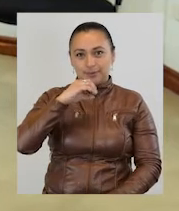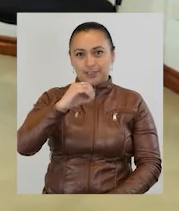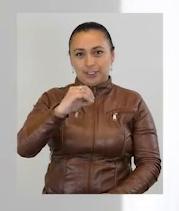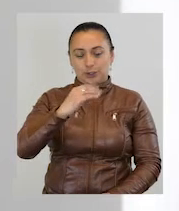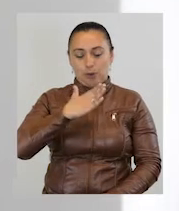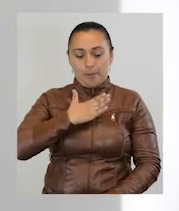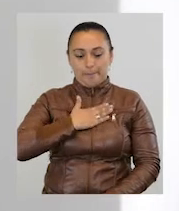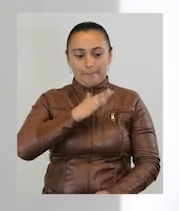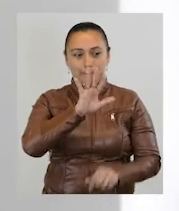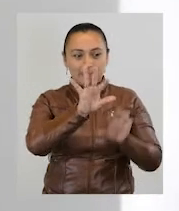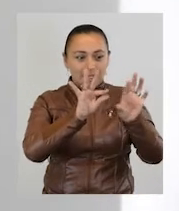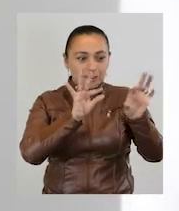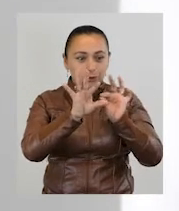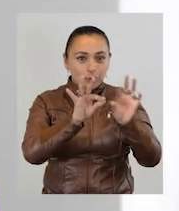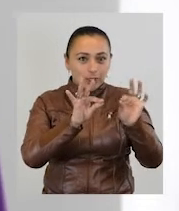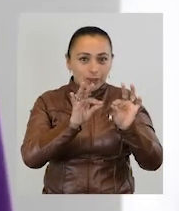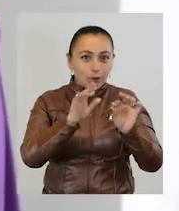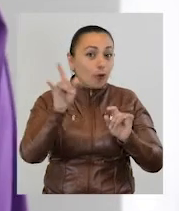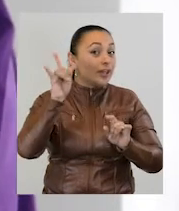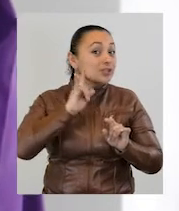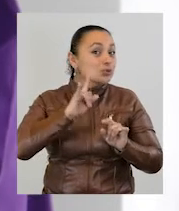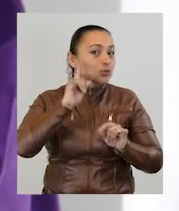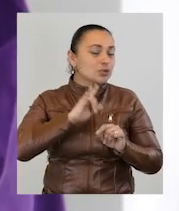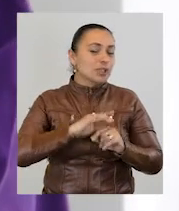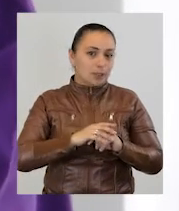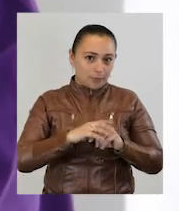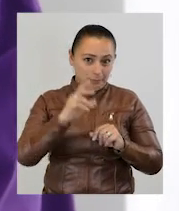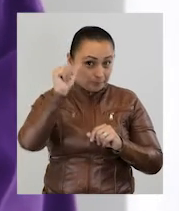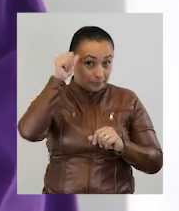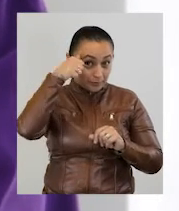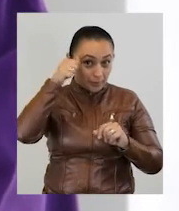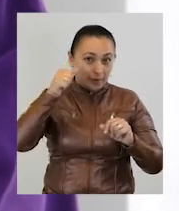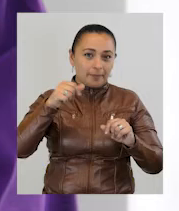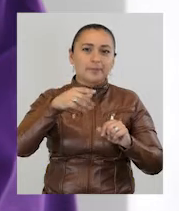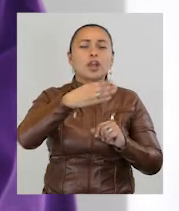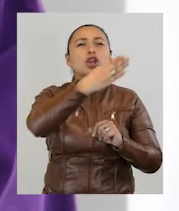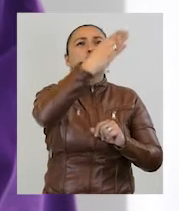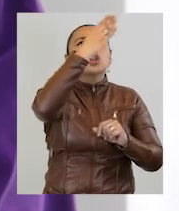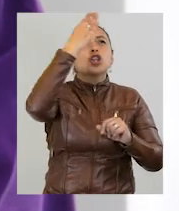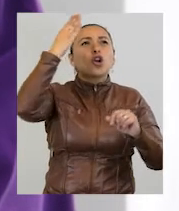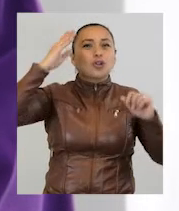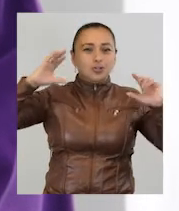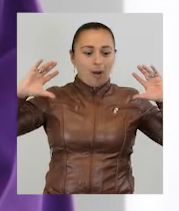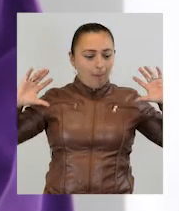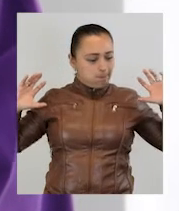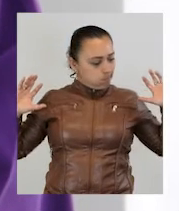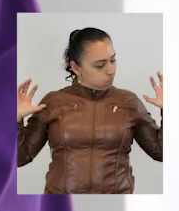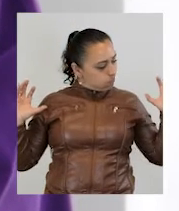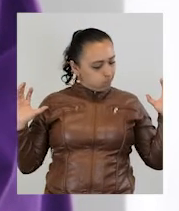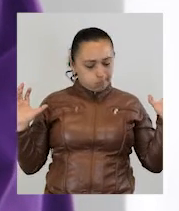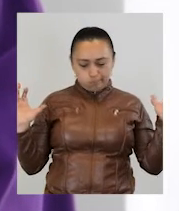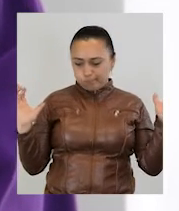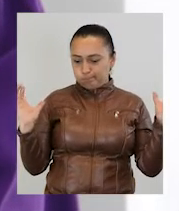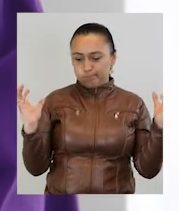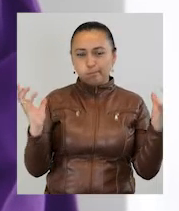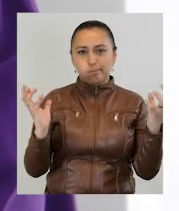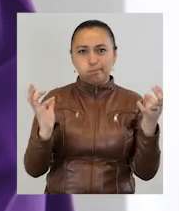Este es mi Hijo, mi escogido, escúchenlo. Envueltos en la presencia de